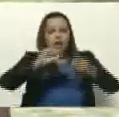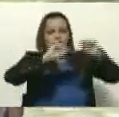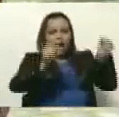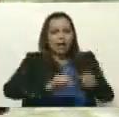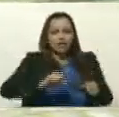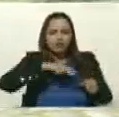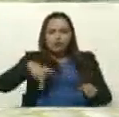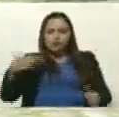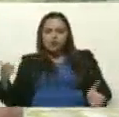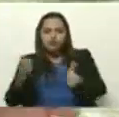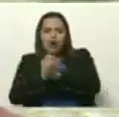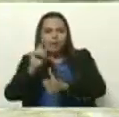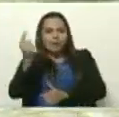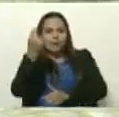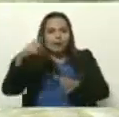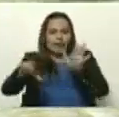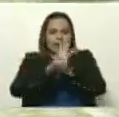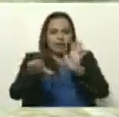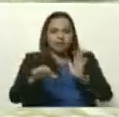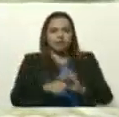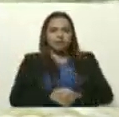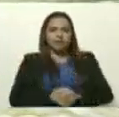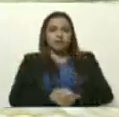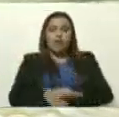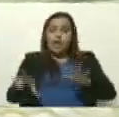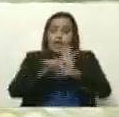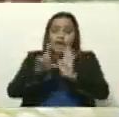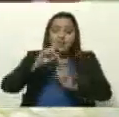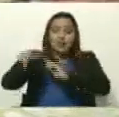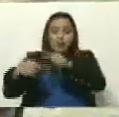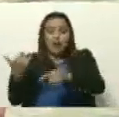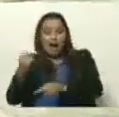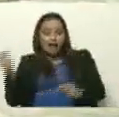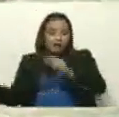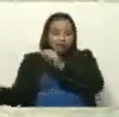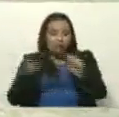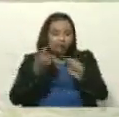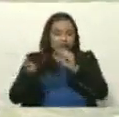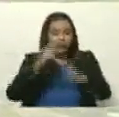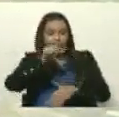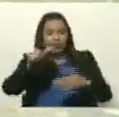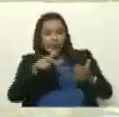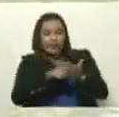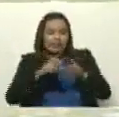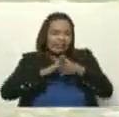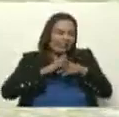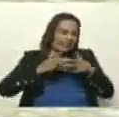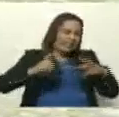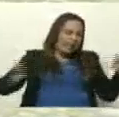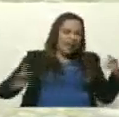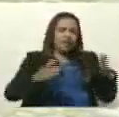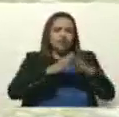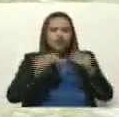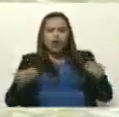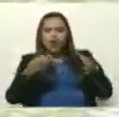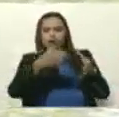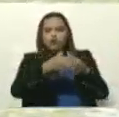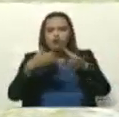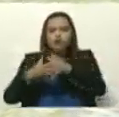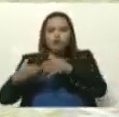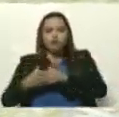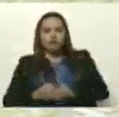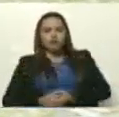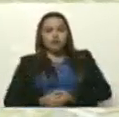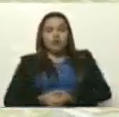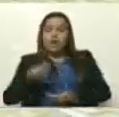esa primera ley una ley que luego fue un debate total apoteósico con todos los sectores que fue en el